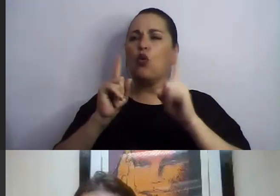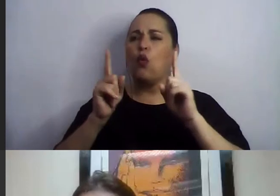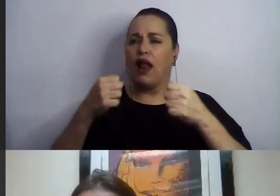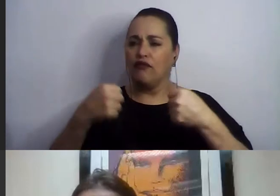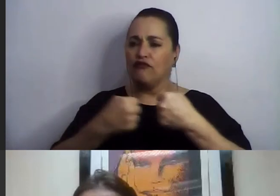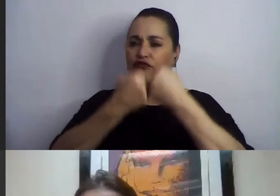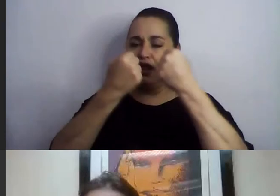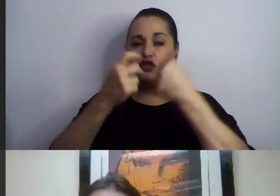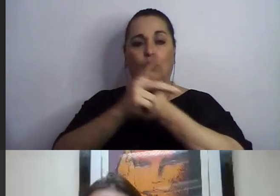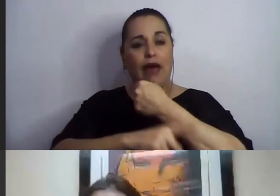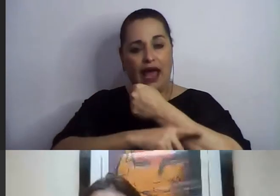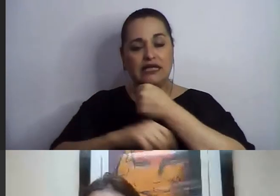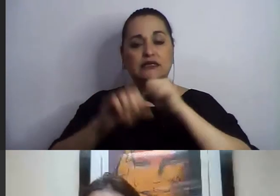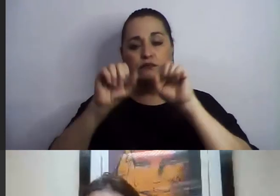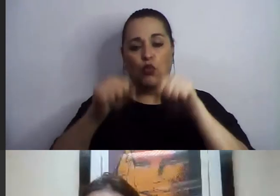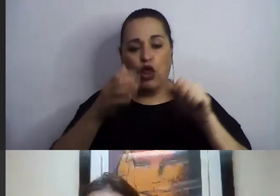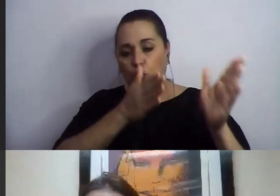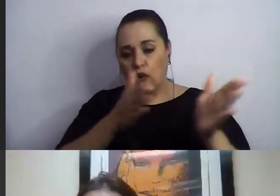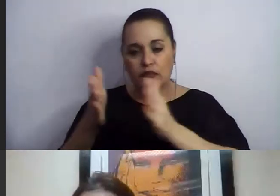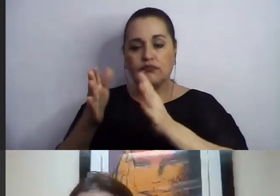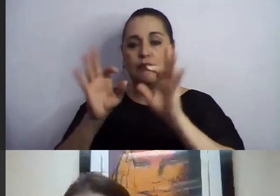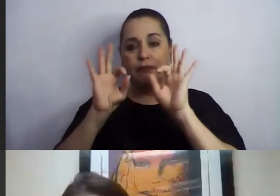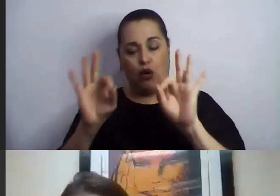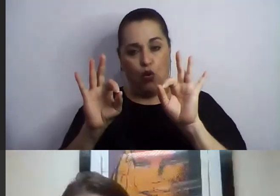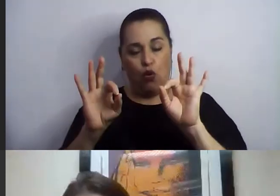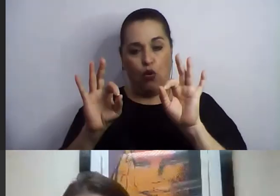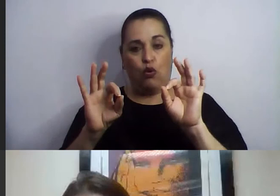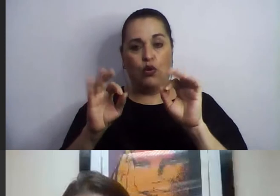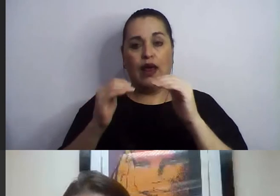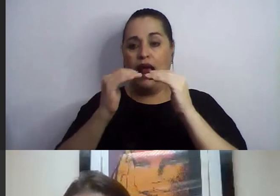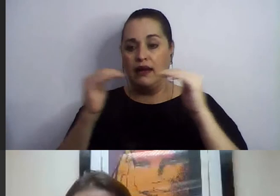y poder organizarnos mejor a nivel